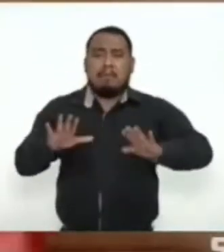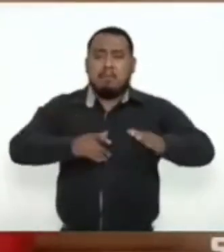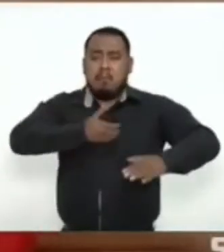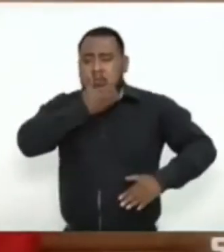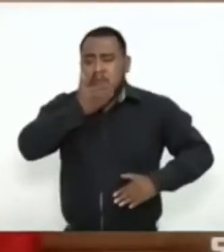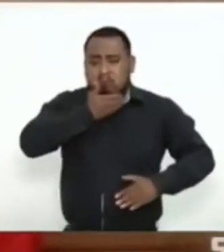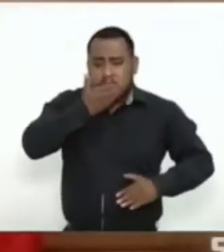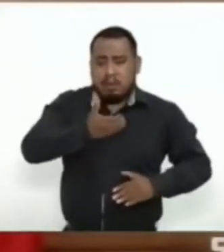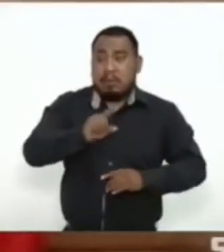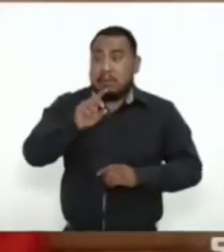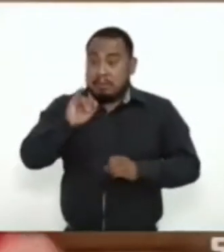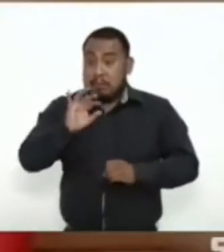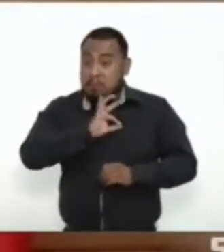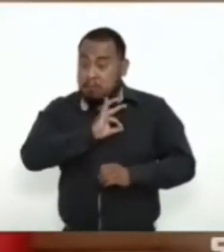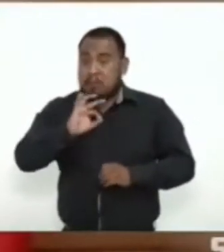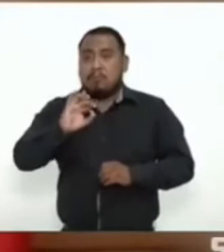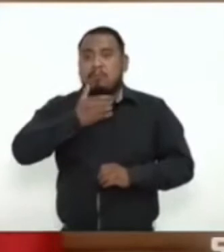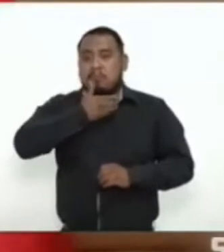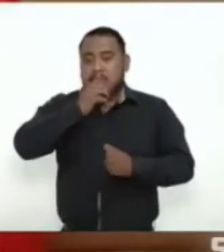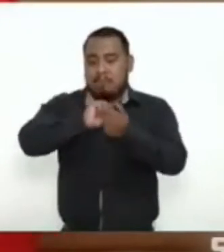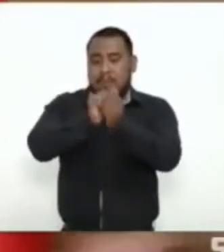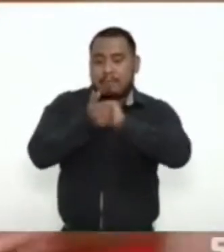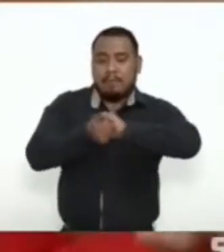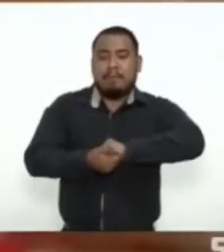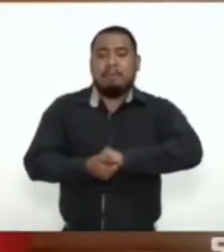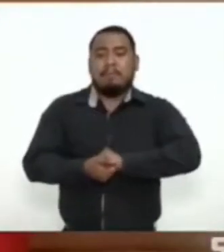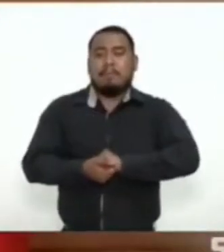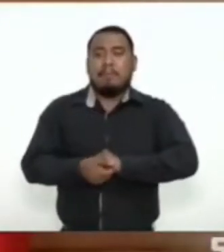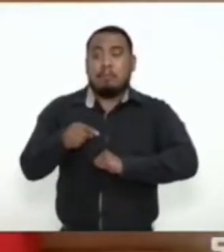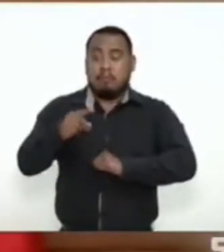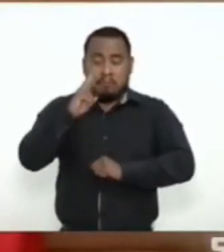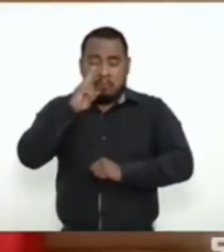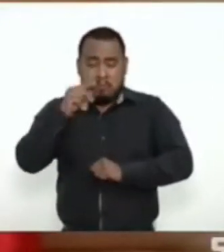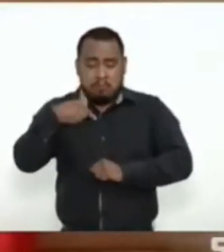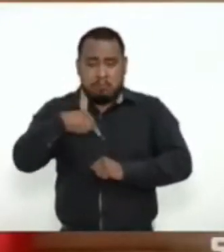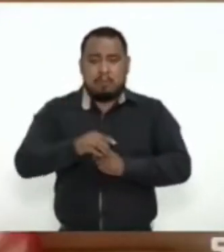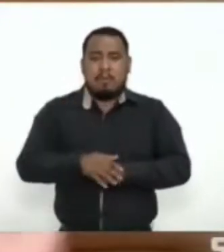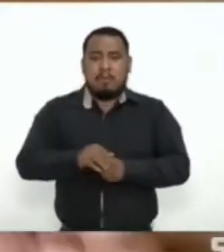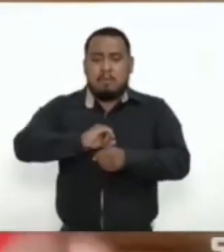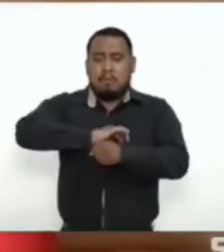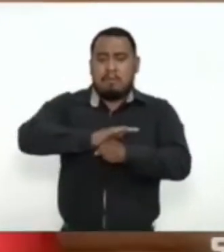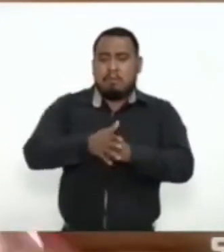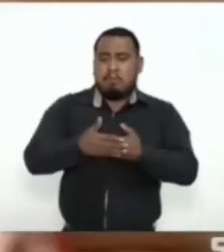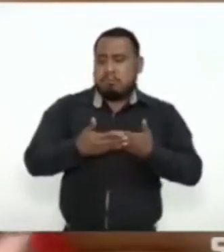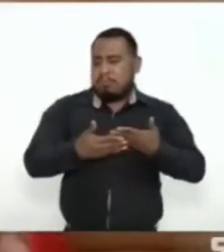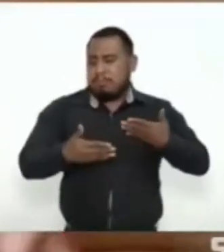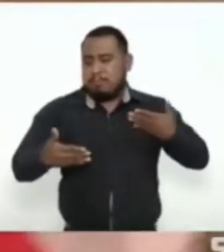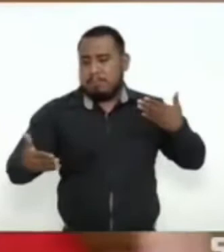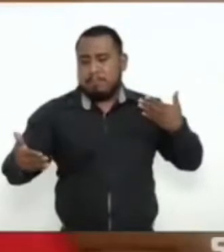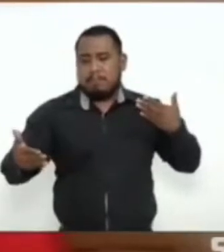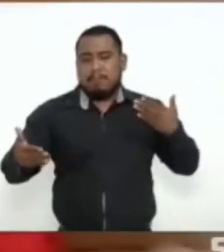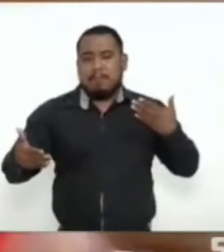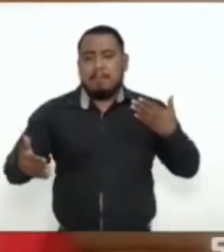Nos hemos dado cuenta el día de hoy y después de todo este periodo cómo apretando,